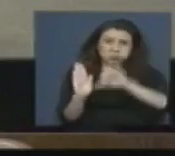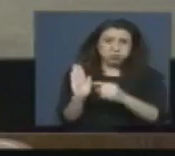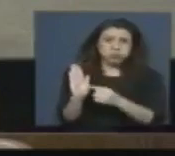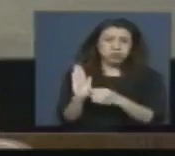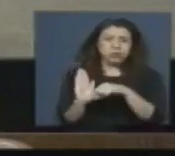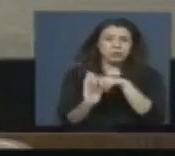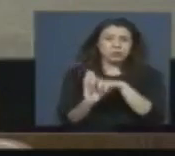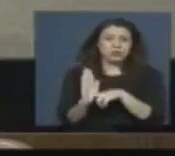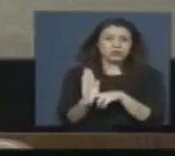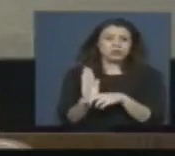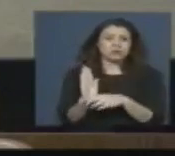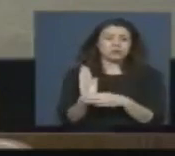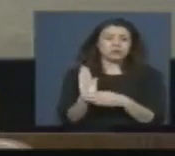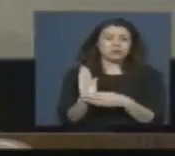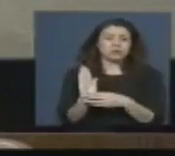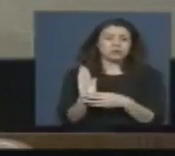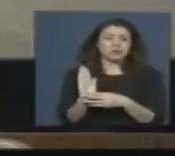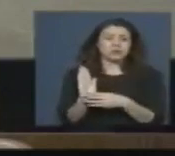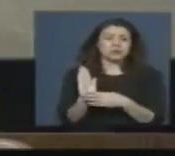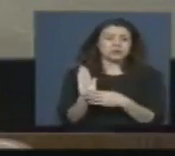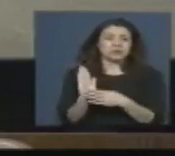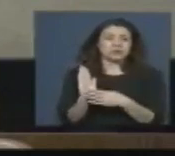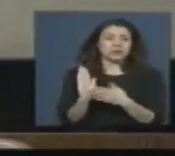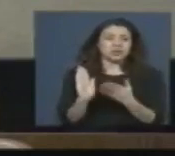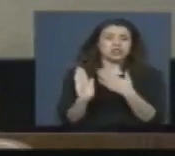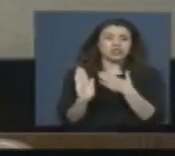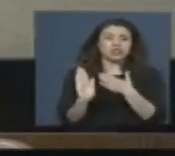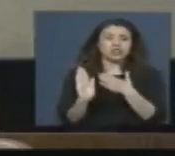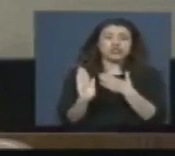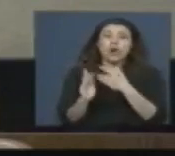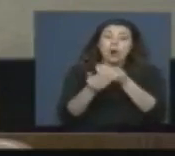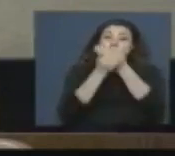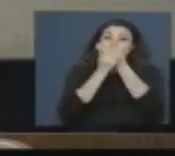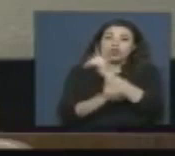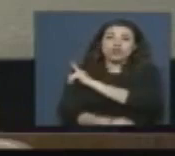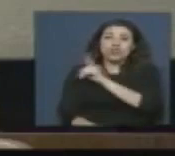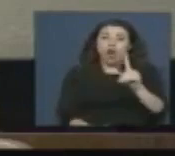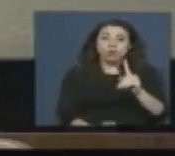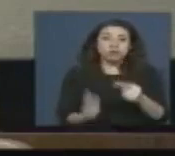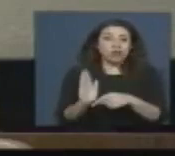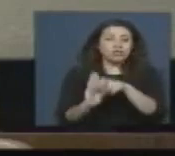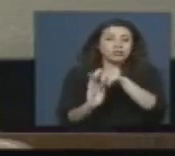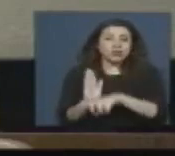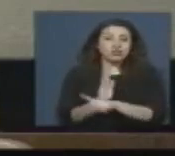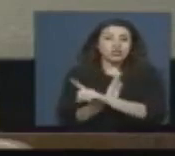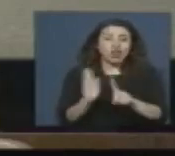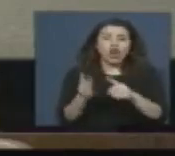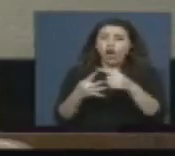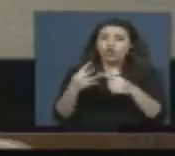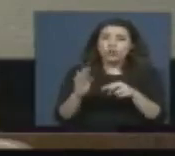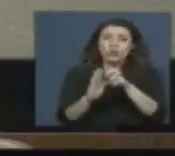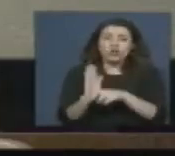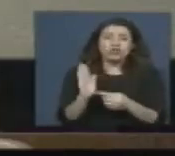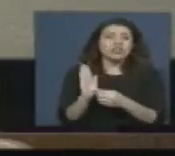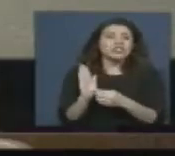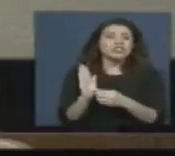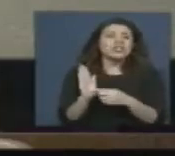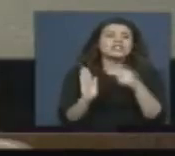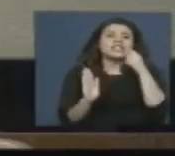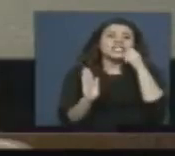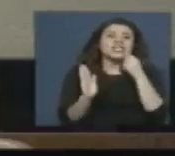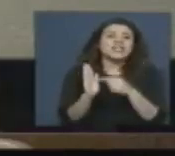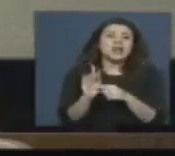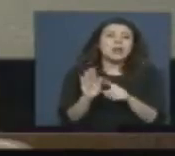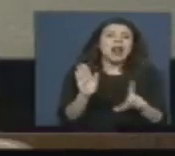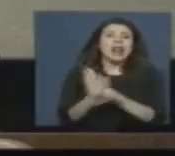proyecto. Yo por lo menos mi voz no la voy a callar, ni con este proyecto ni con ninguno. Y si esto al final termina